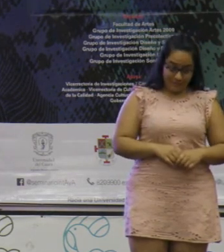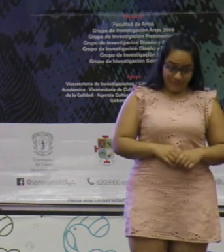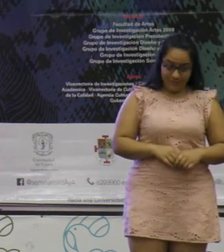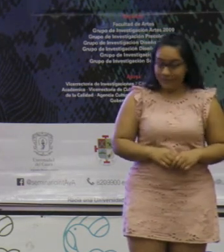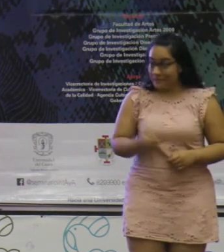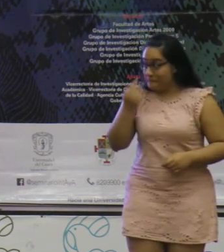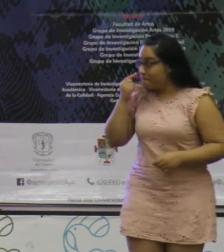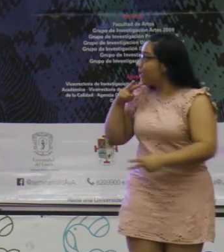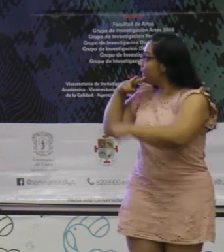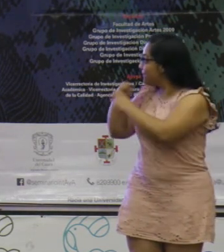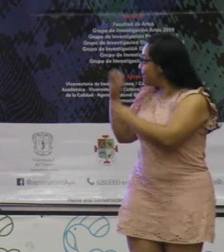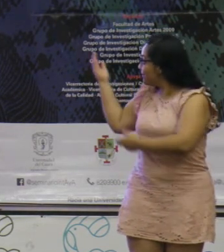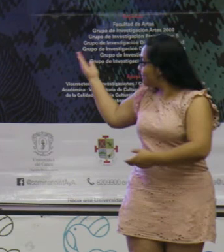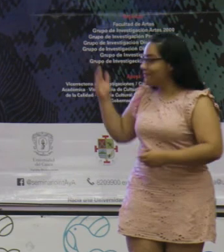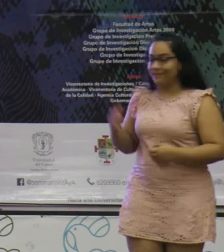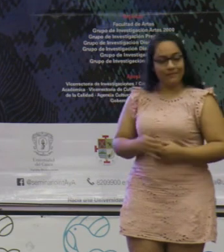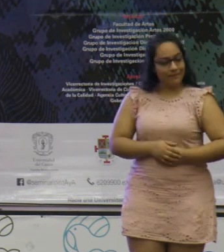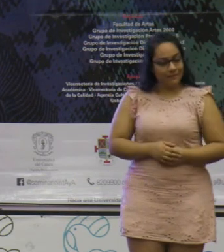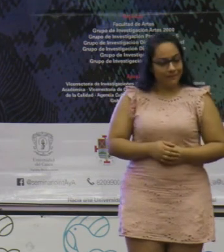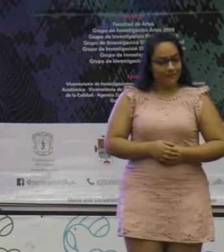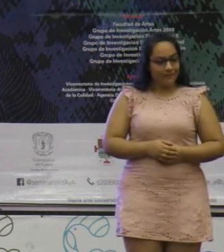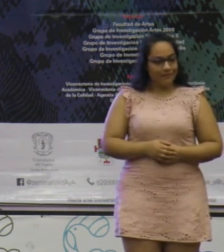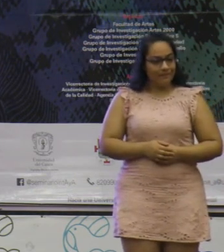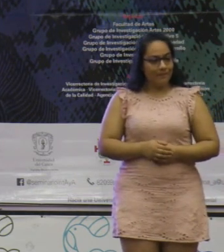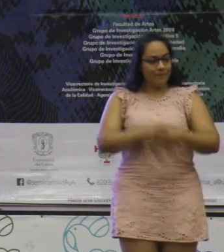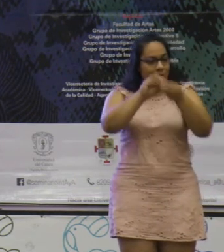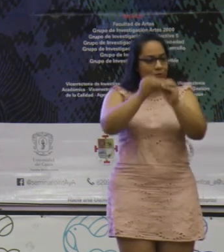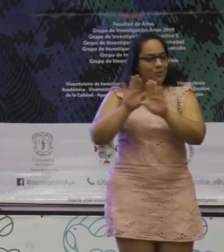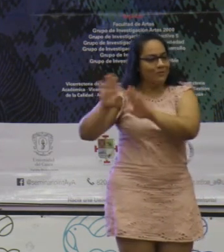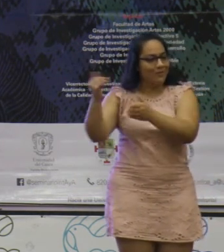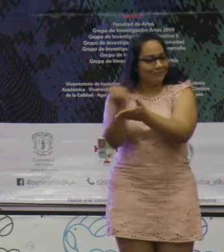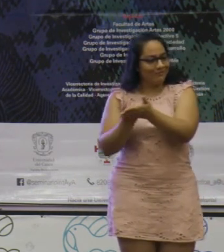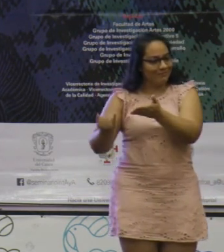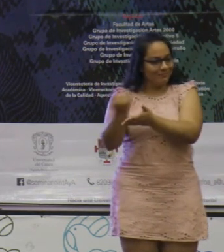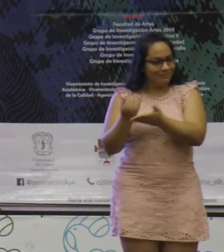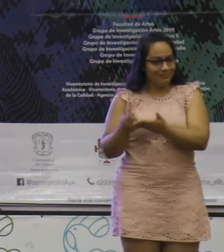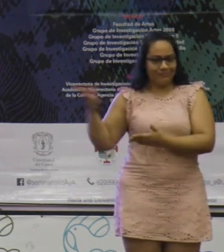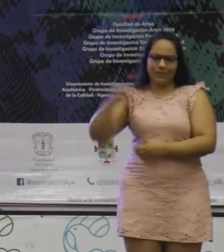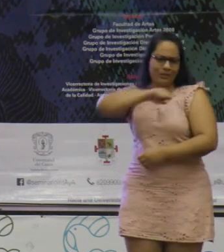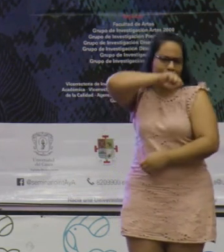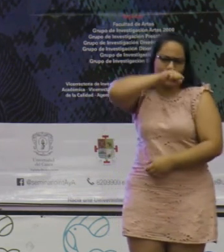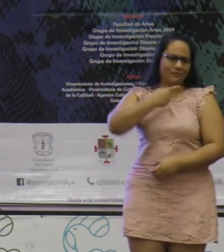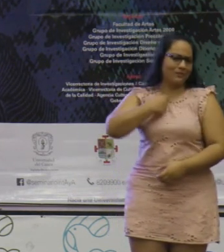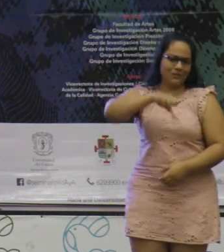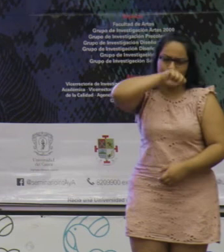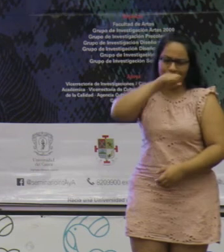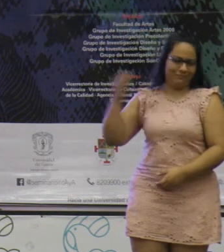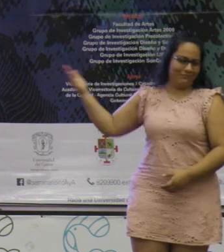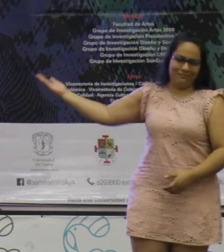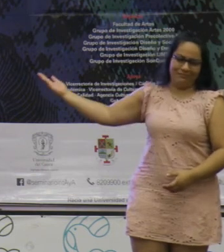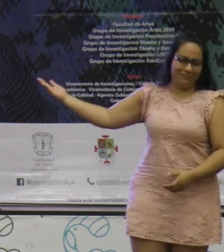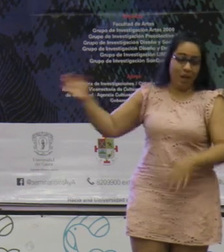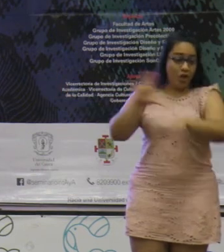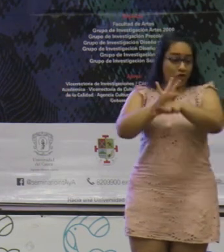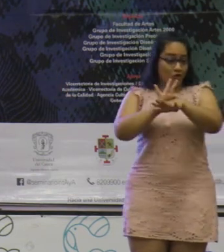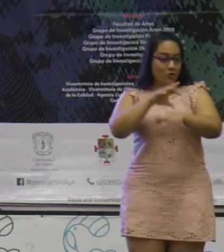Pues miren lo complicado que puede llegar a ser el recurso ilustrado. Este que es de mis favoritos, esto es un tesoro. El doctor